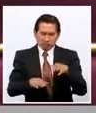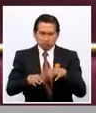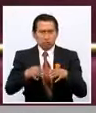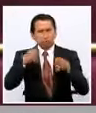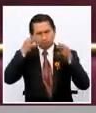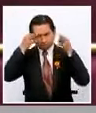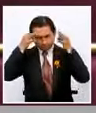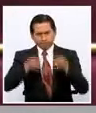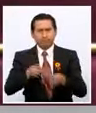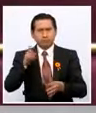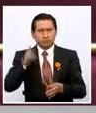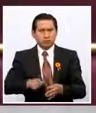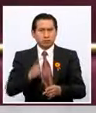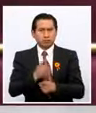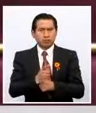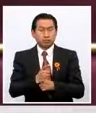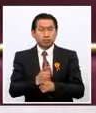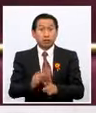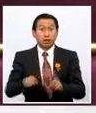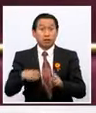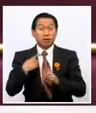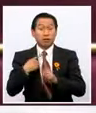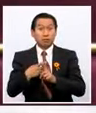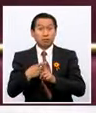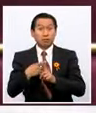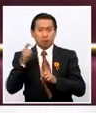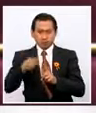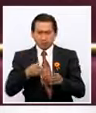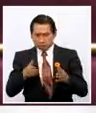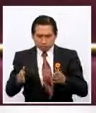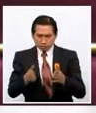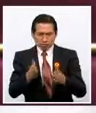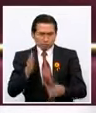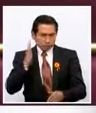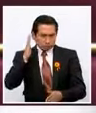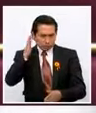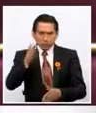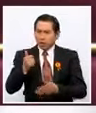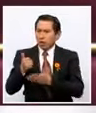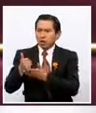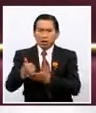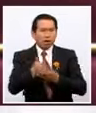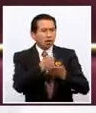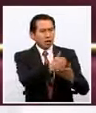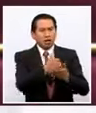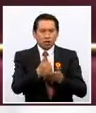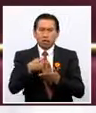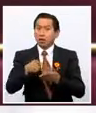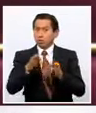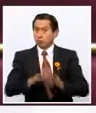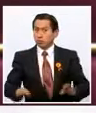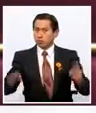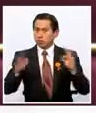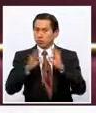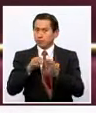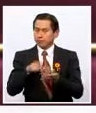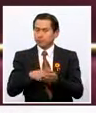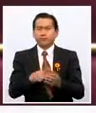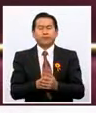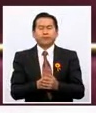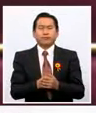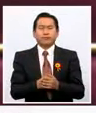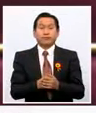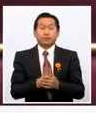pero sobre todo se hacen y se andan ayudándonos unos a otros nadie